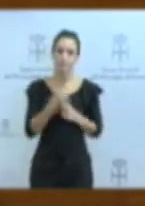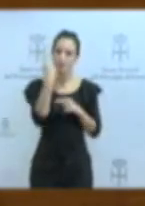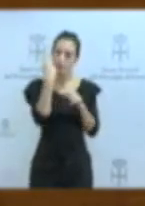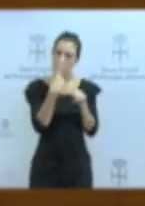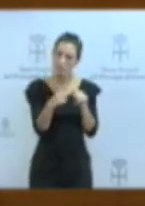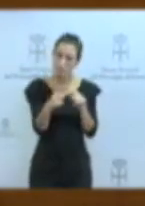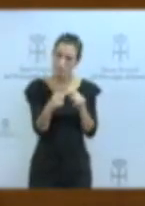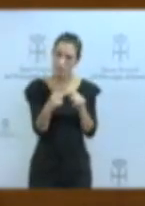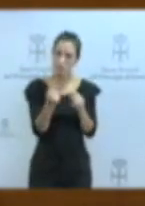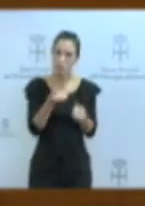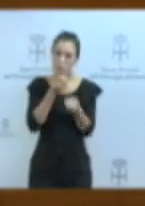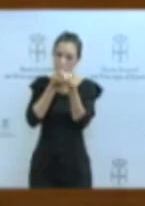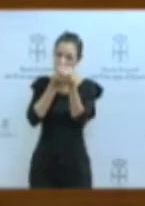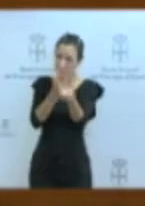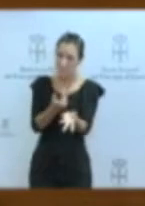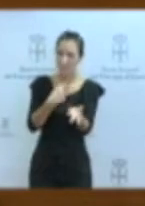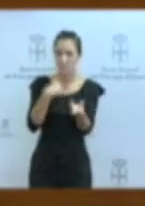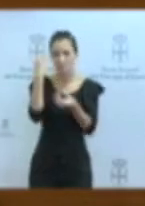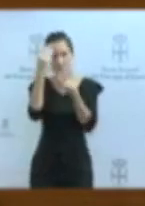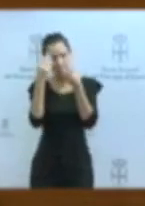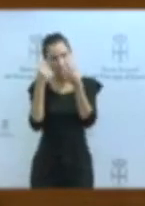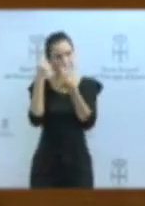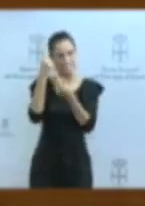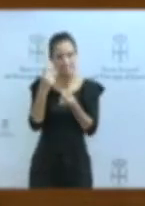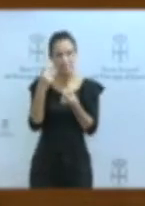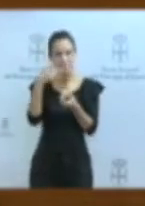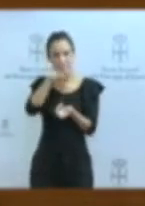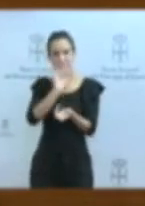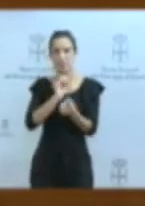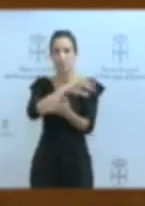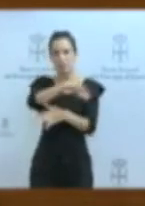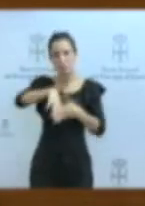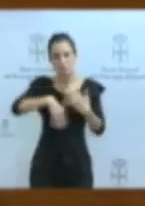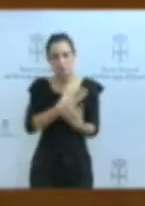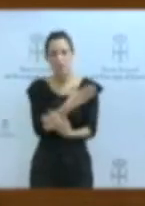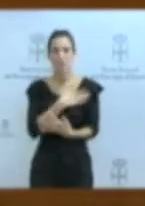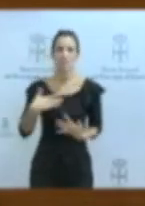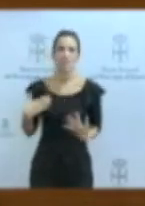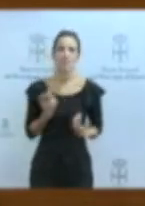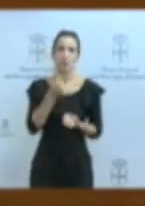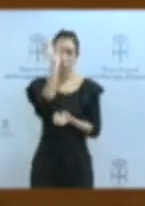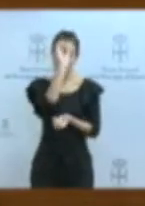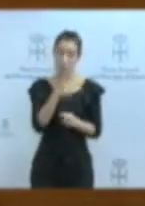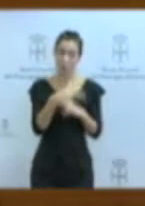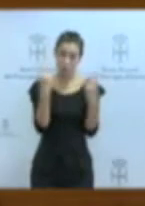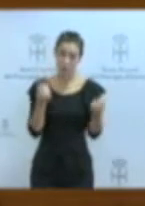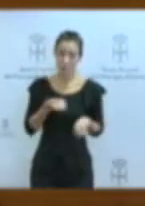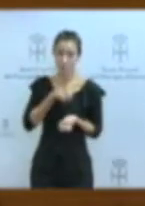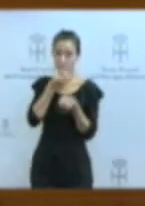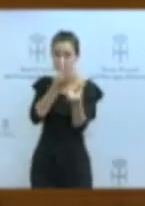se pretende trasladar a la opinión pública, al respecto de que solamente existen